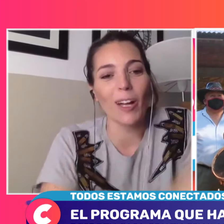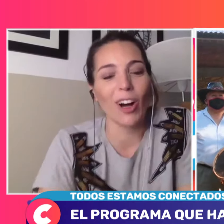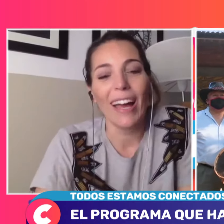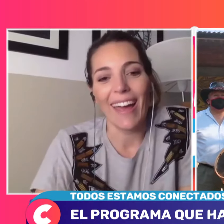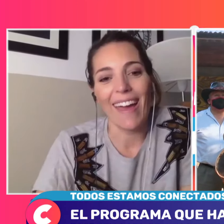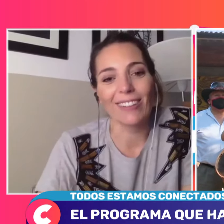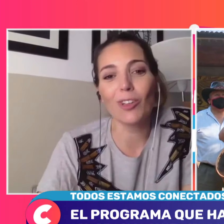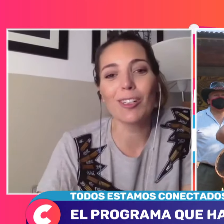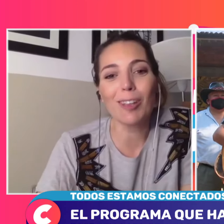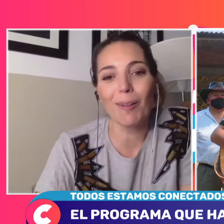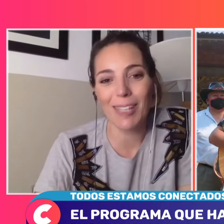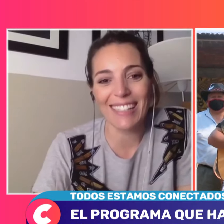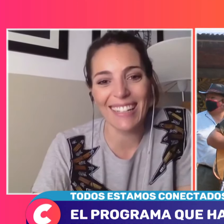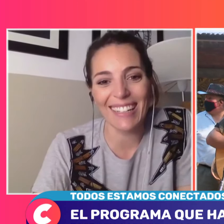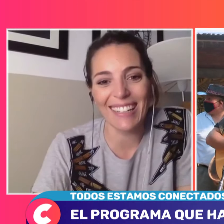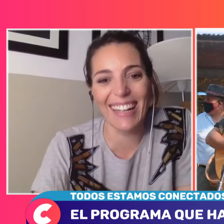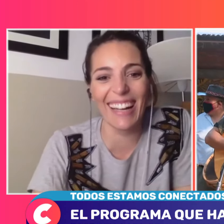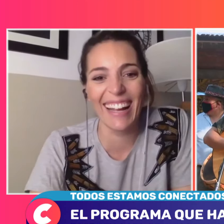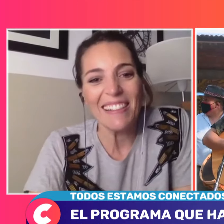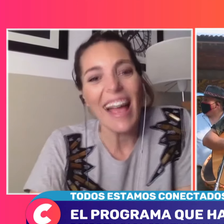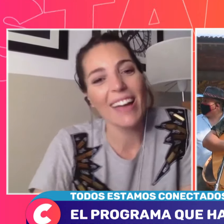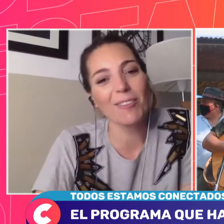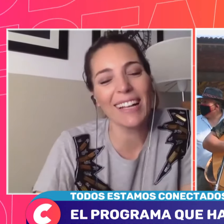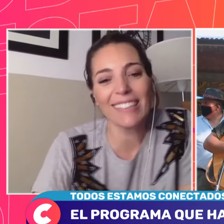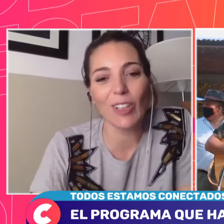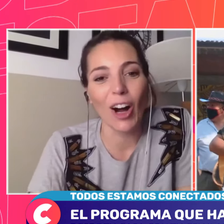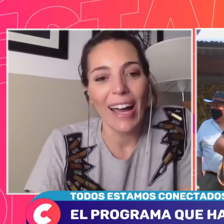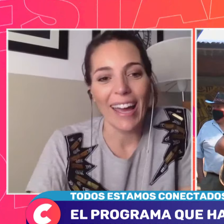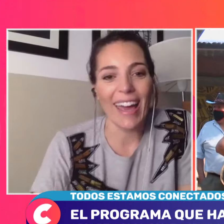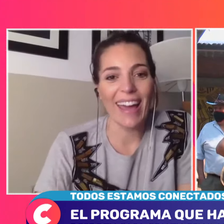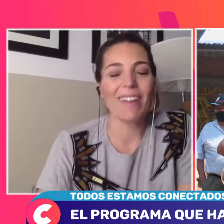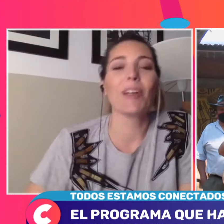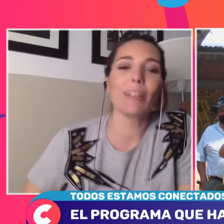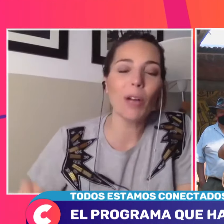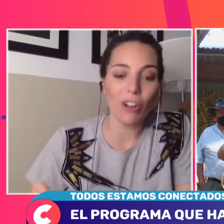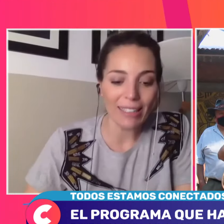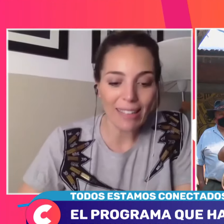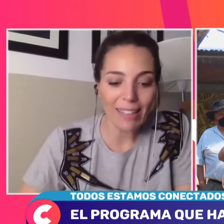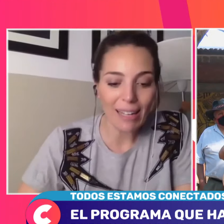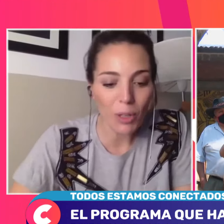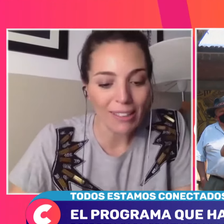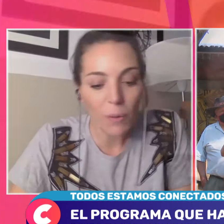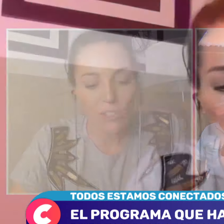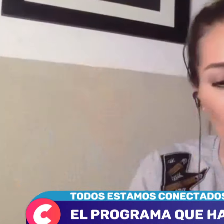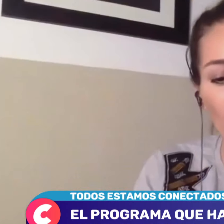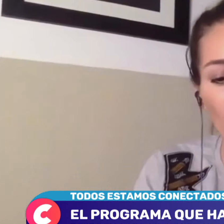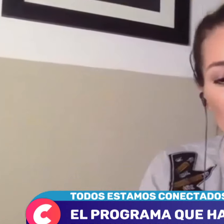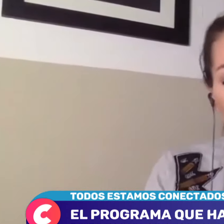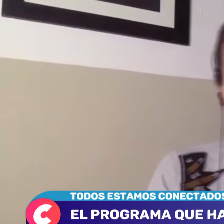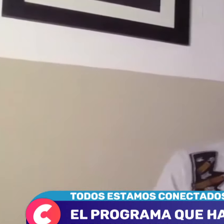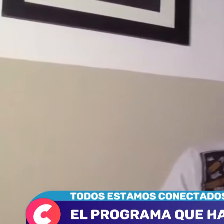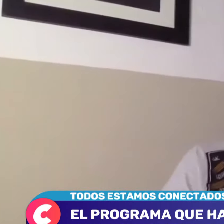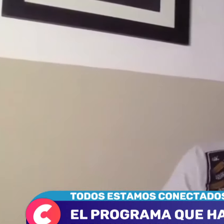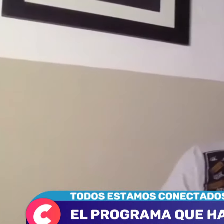Bueno, todo eso lo vamos a hacer en un ratito, pero tenemos que conectar porque Dale. te cuento, Goico, vamos a